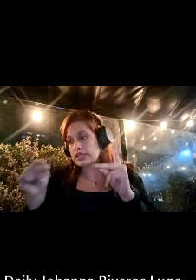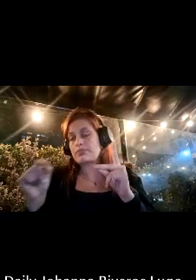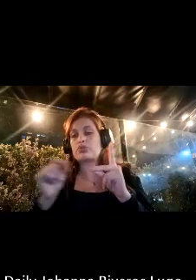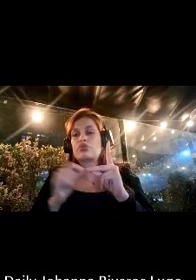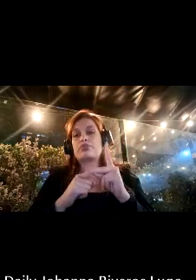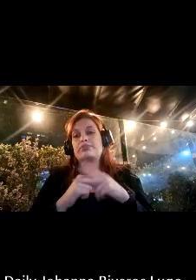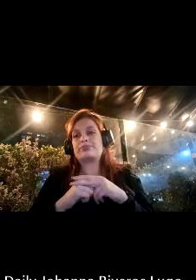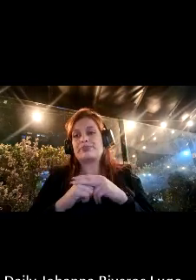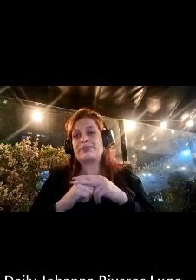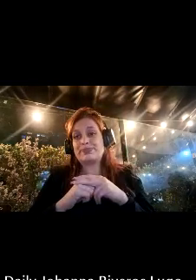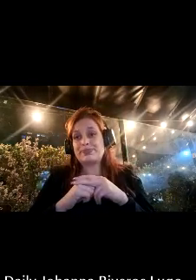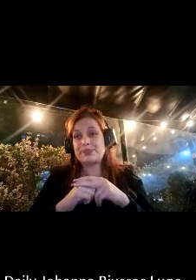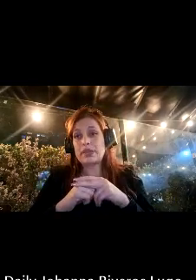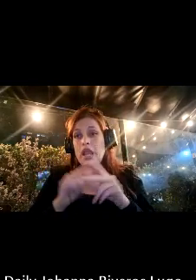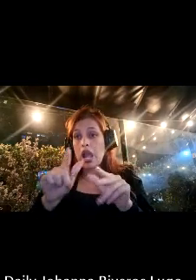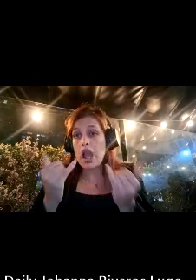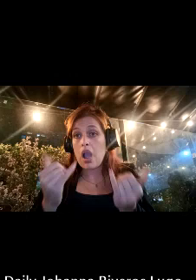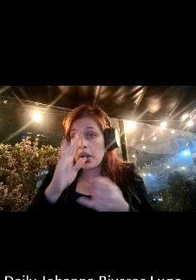hay alguna pregunta?